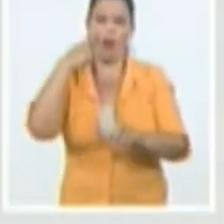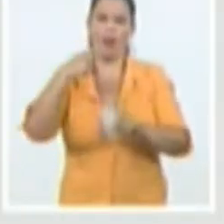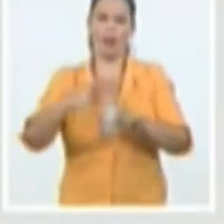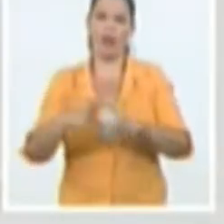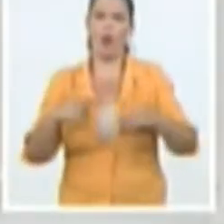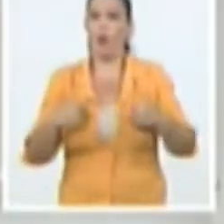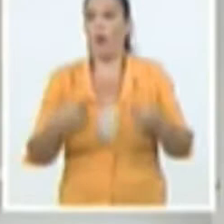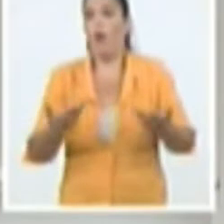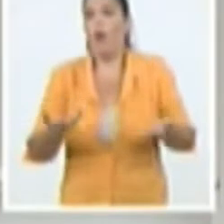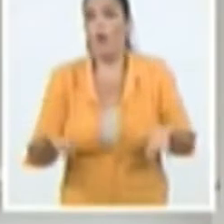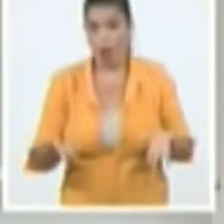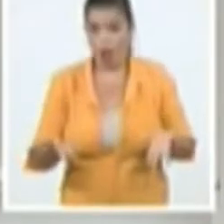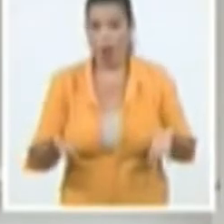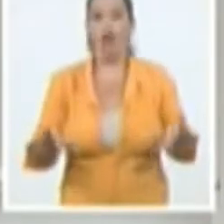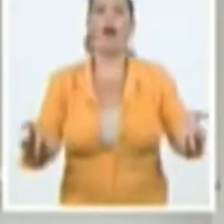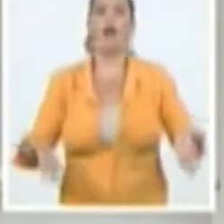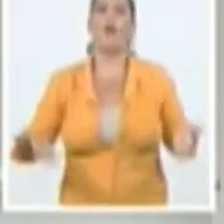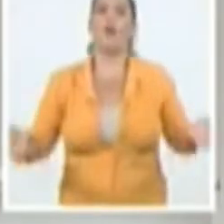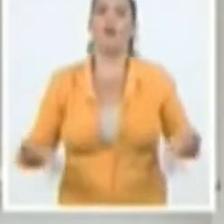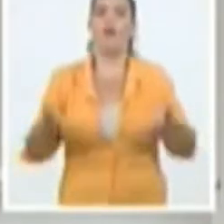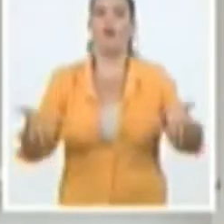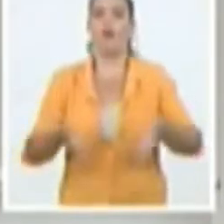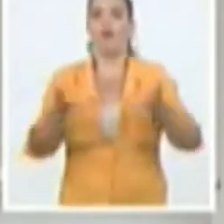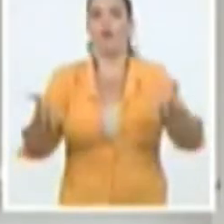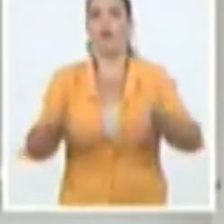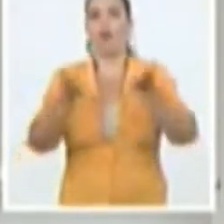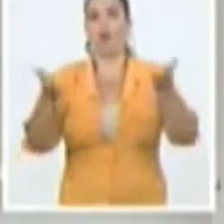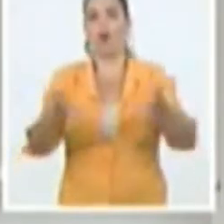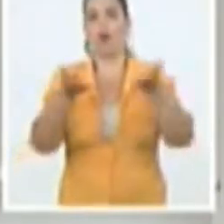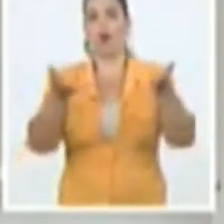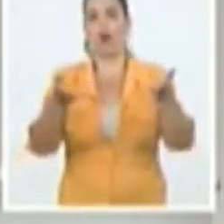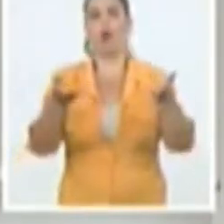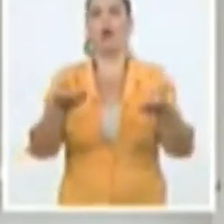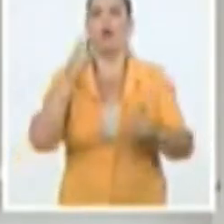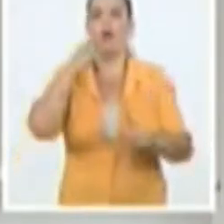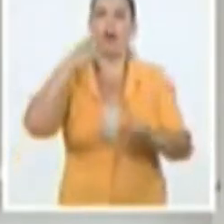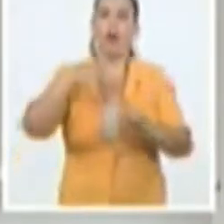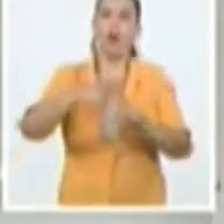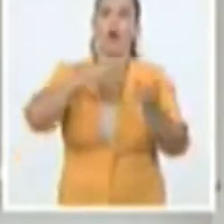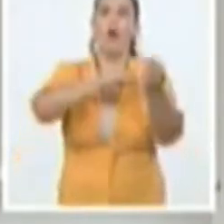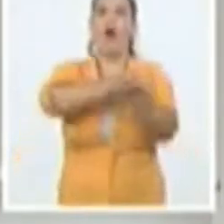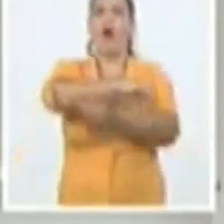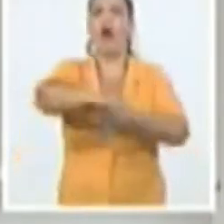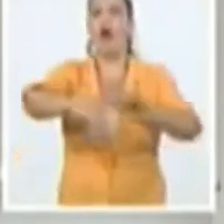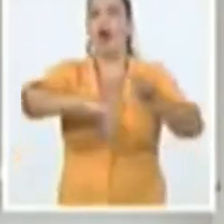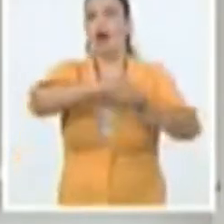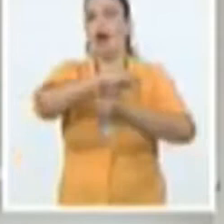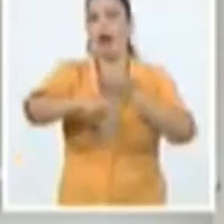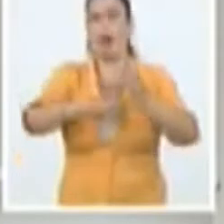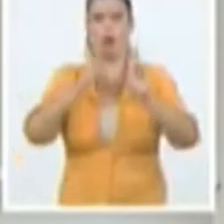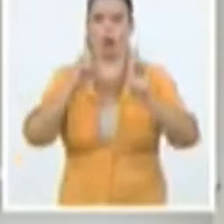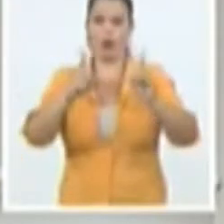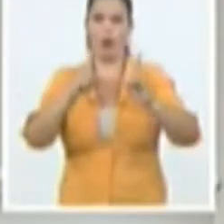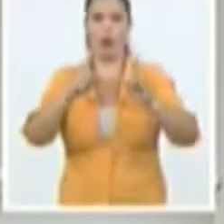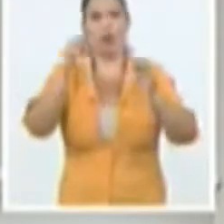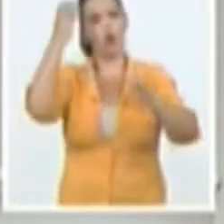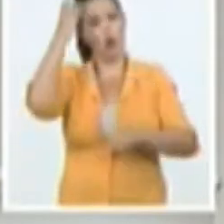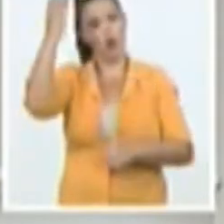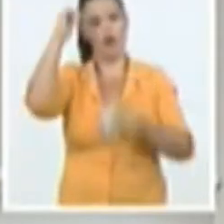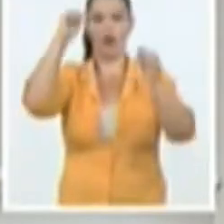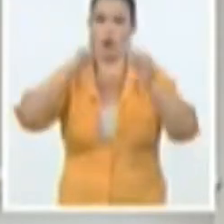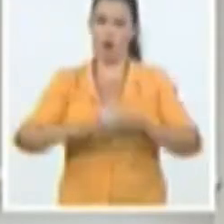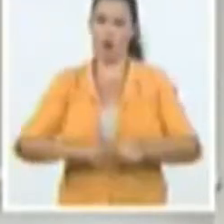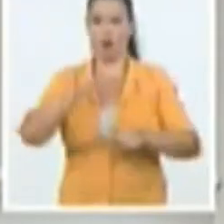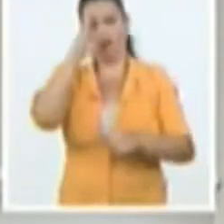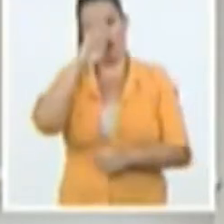de promover un cambio del sistema político en Cuba, por lo que la marcha anunciada